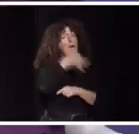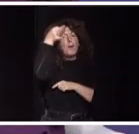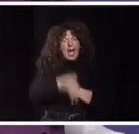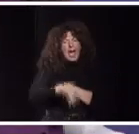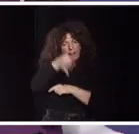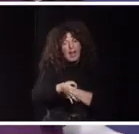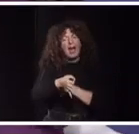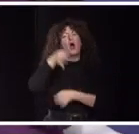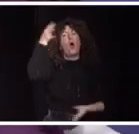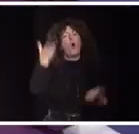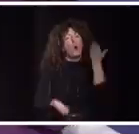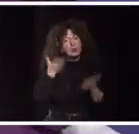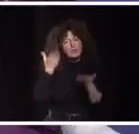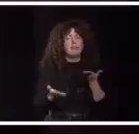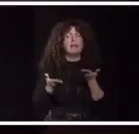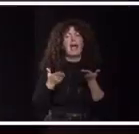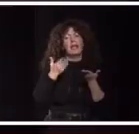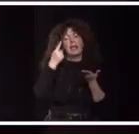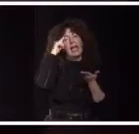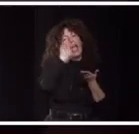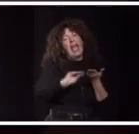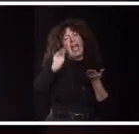reparación.